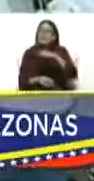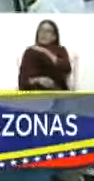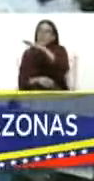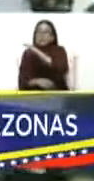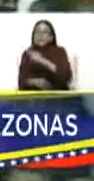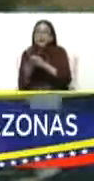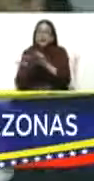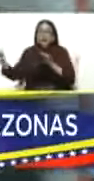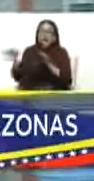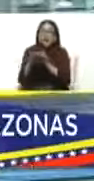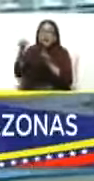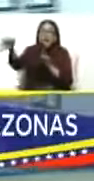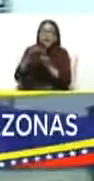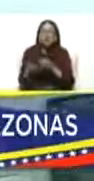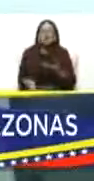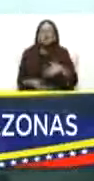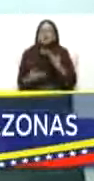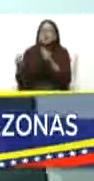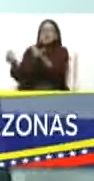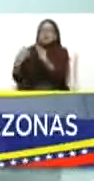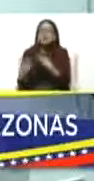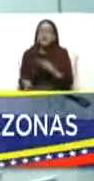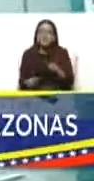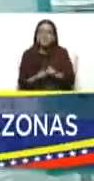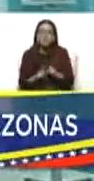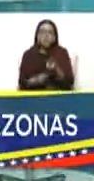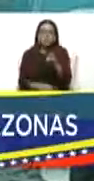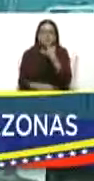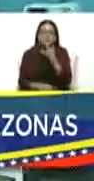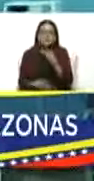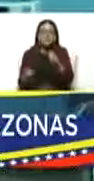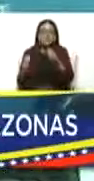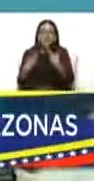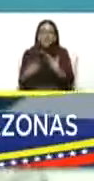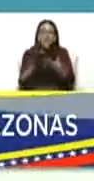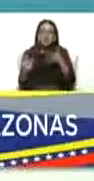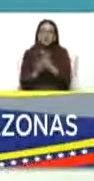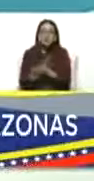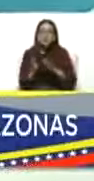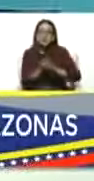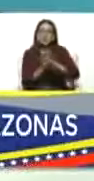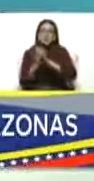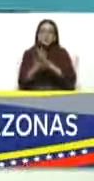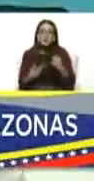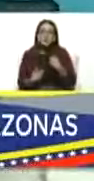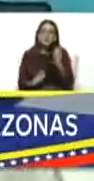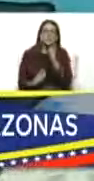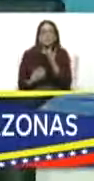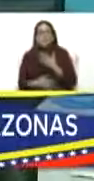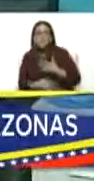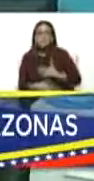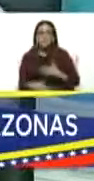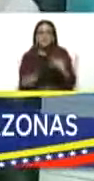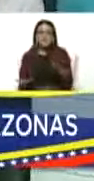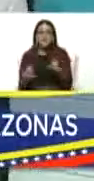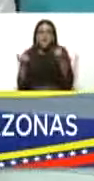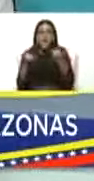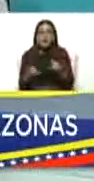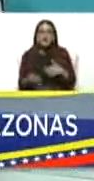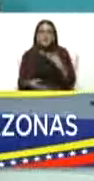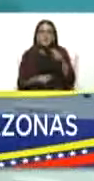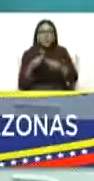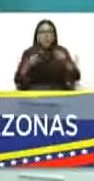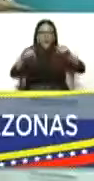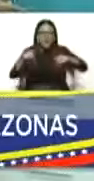los estados centrales para recibir no solamente diagnóstico definitivo, sino también adelantar tratamiento quimioterápico y